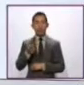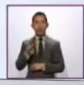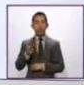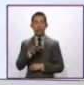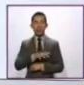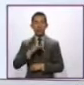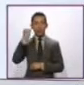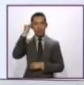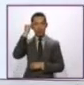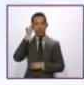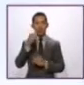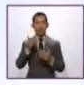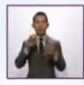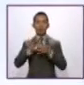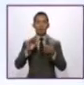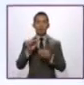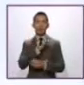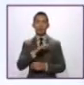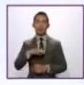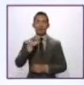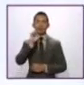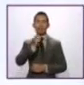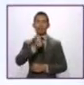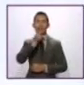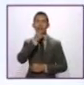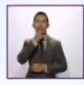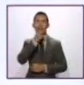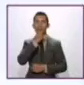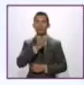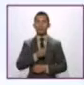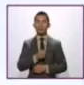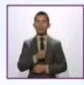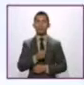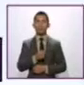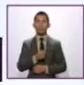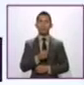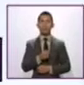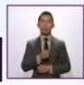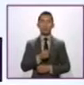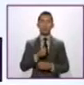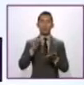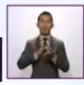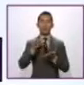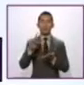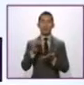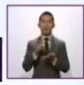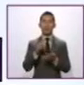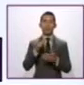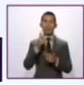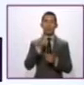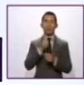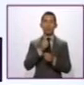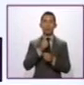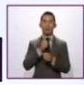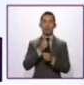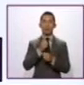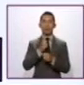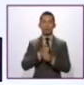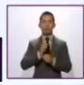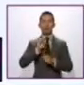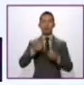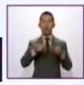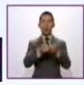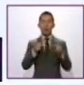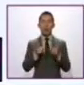indígenas. Adelante, candidata, 60 segundos. Sí, gracias. Bueno, primeramente decirles que no son grupos, no son grupos